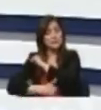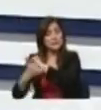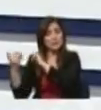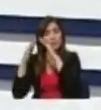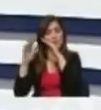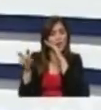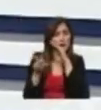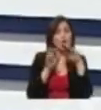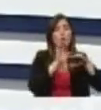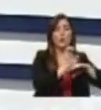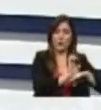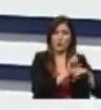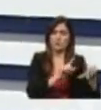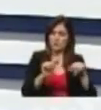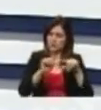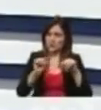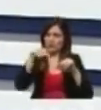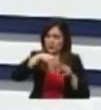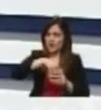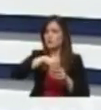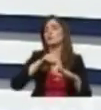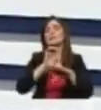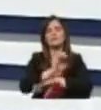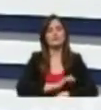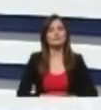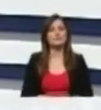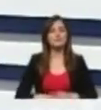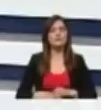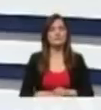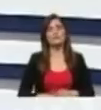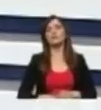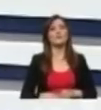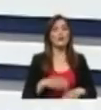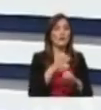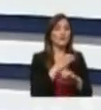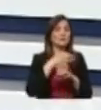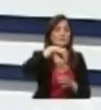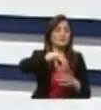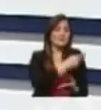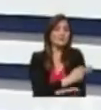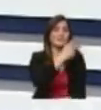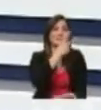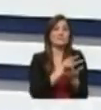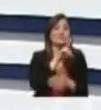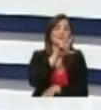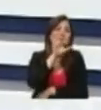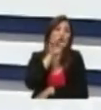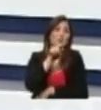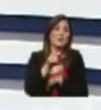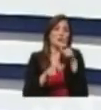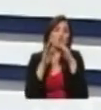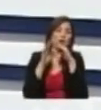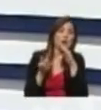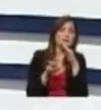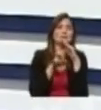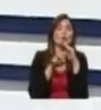y apoyo que debemos brindar a las personas que viven en Ecuador en calidad de refugiados. Se estima que solo en Pichincha hay 39 mil